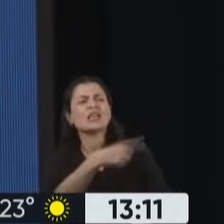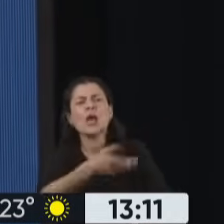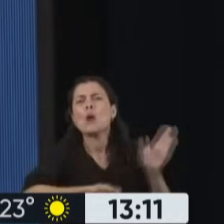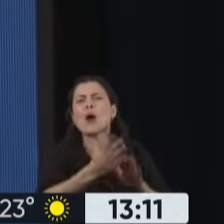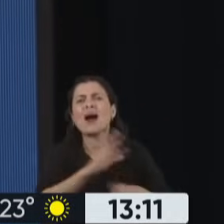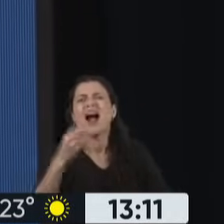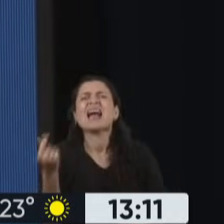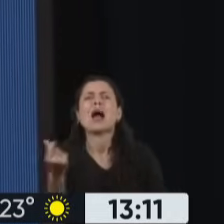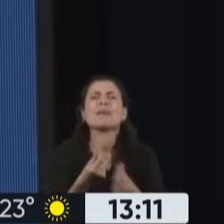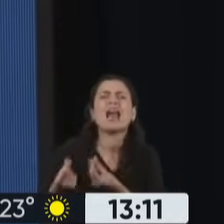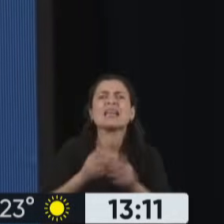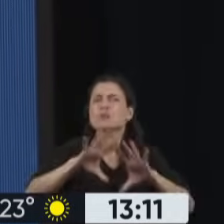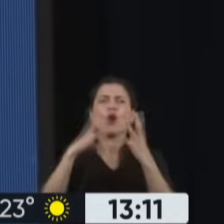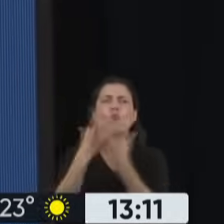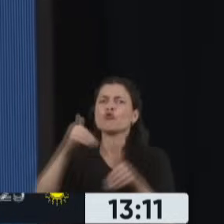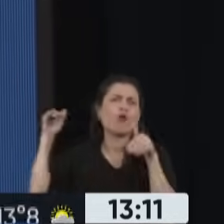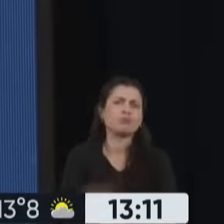usan una que es buenísima.